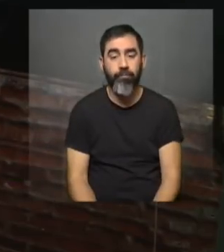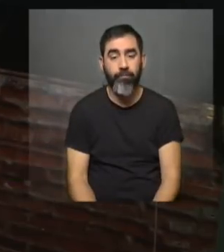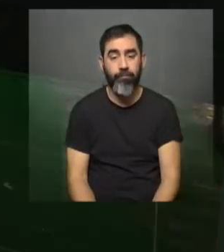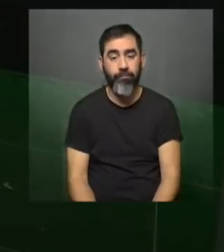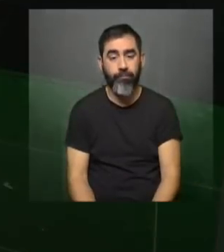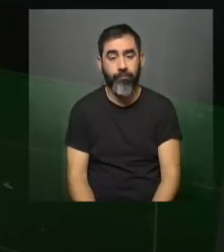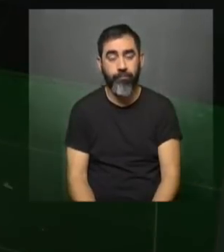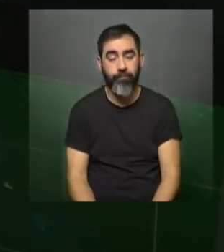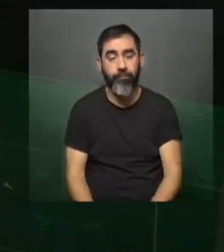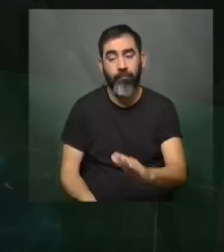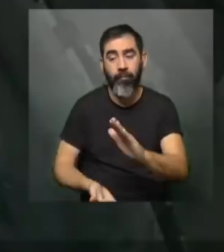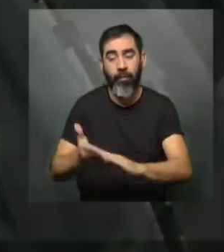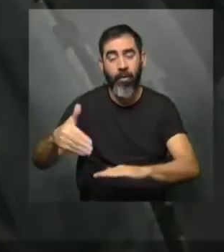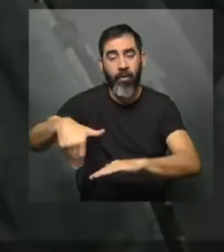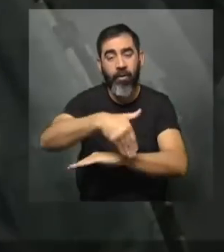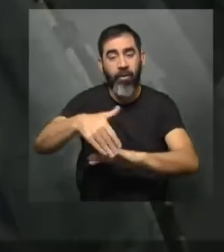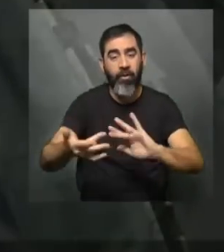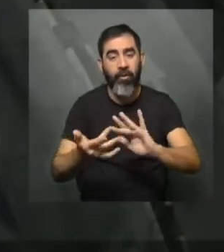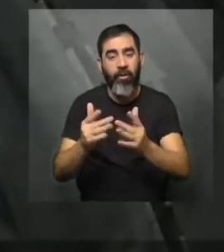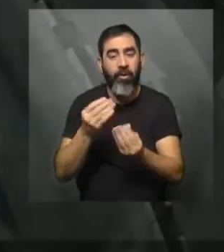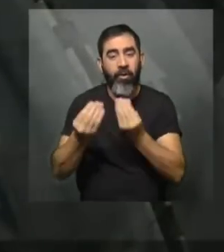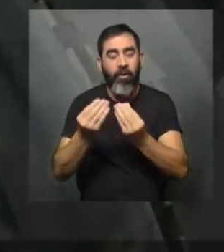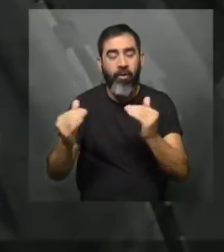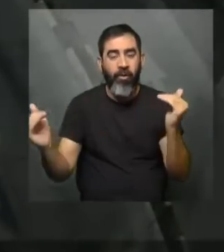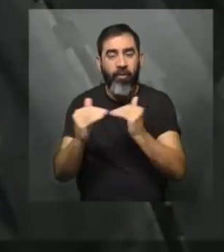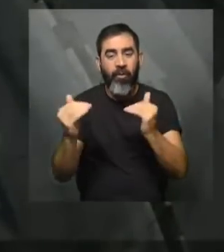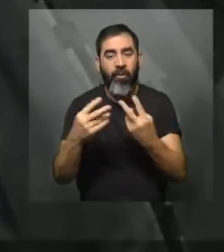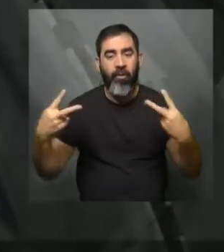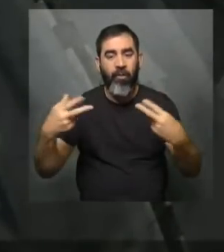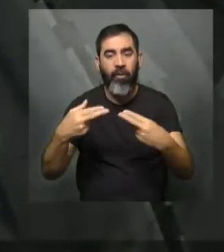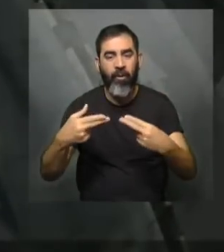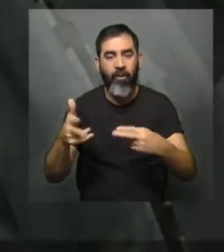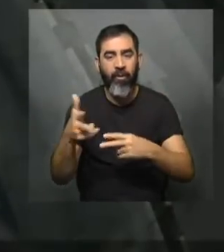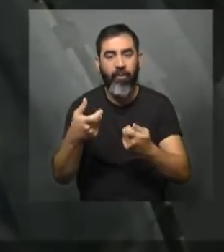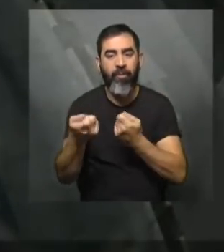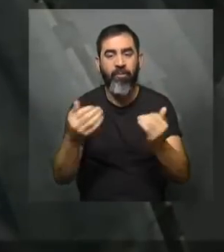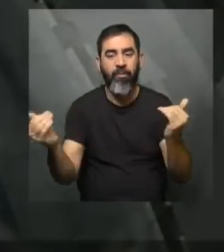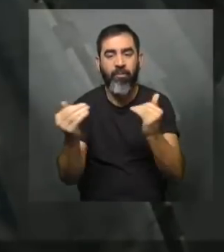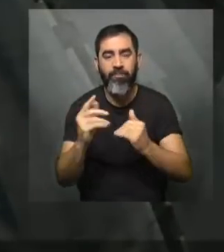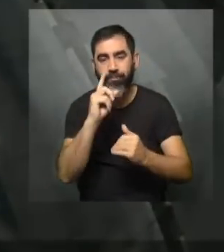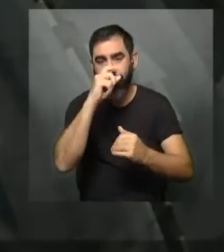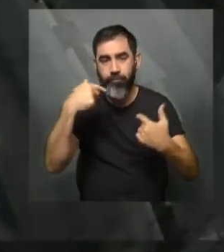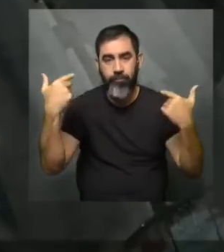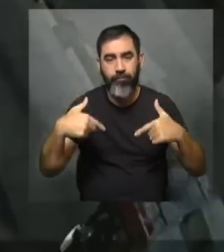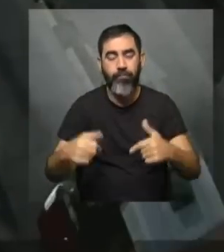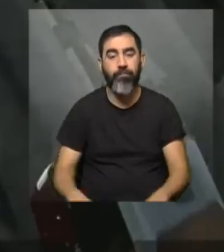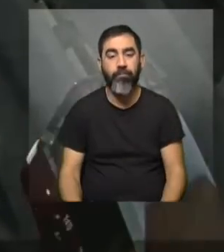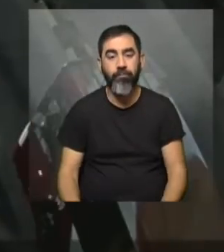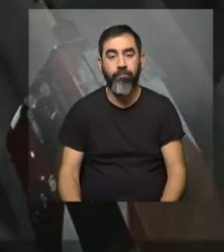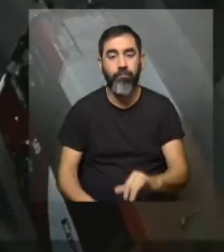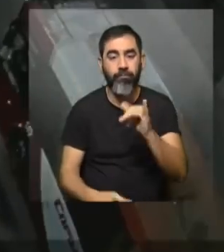ahora es momento de salir a las calles de Montevideo para saber por dónde circular Y por dónde no con datos del centro de gestión de movilidad arroba